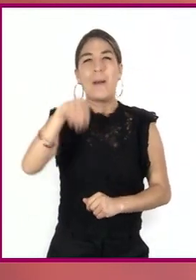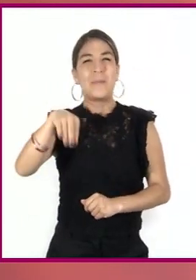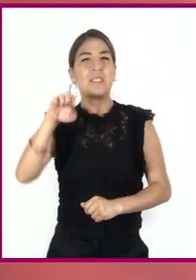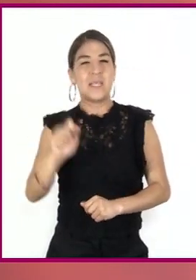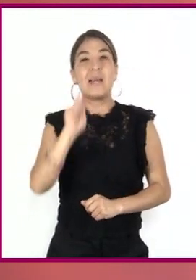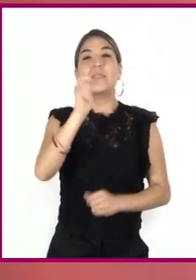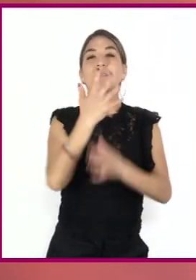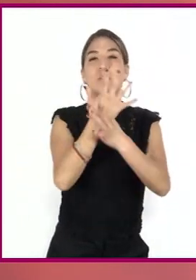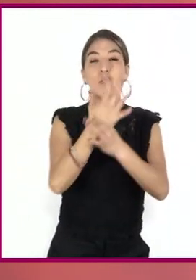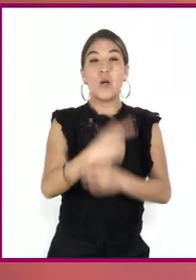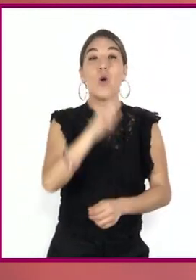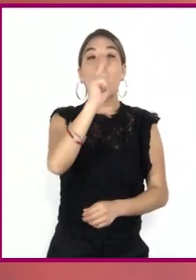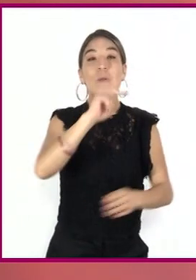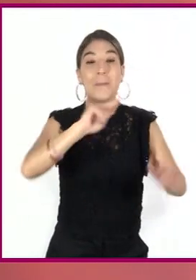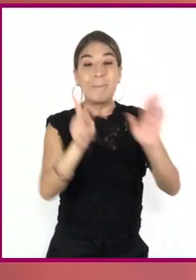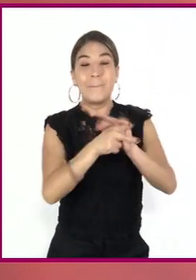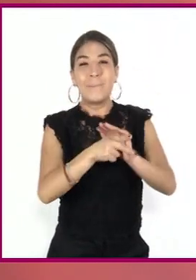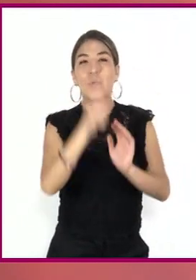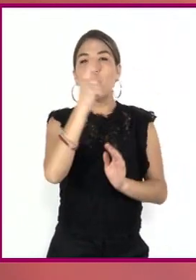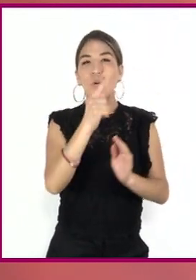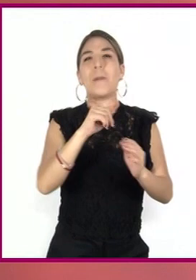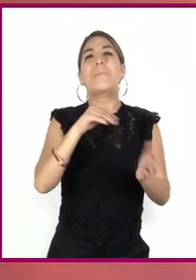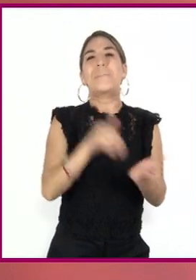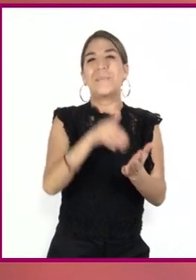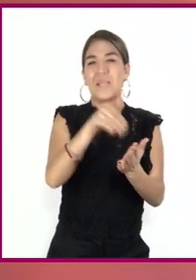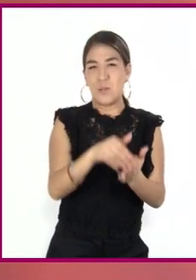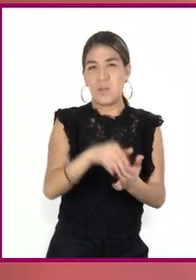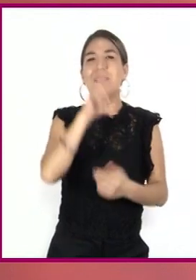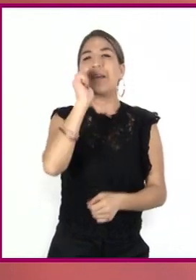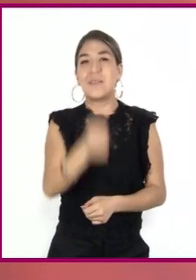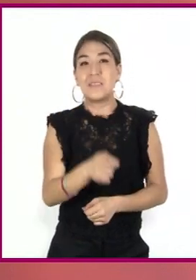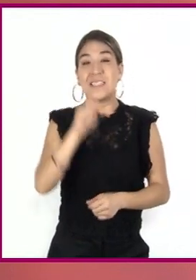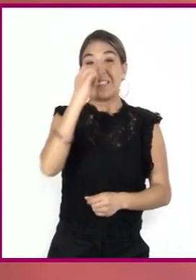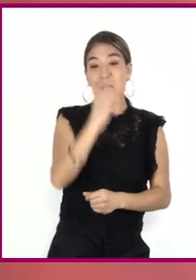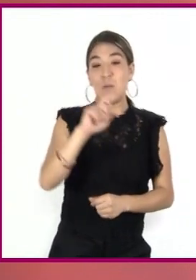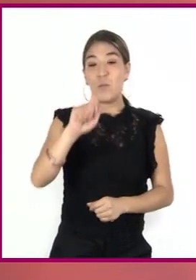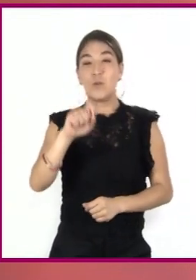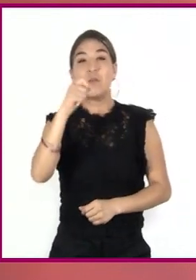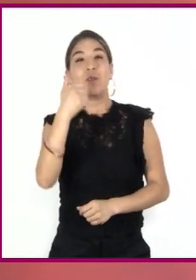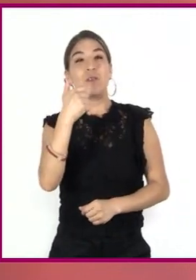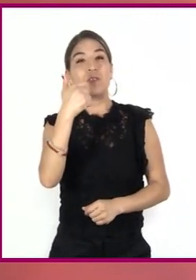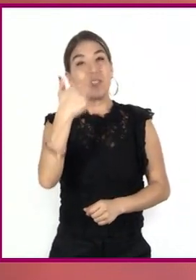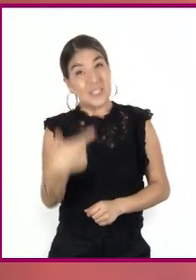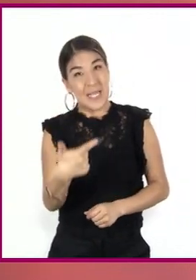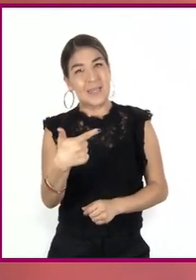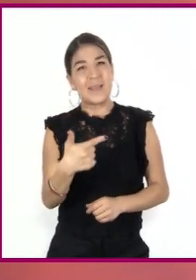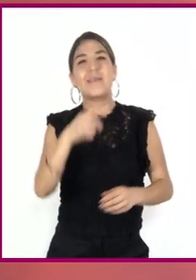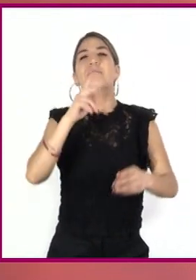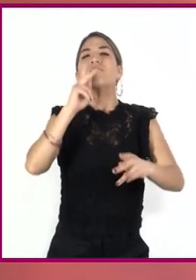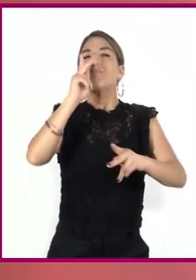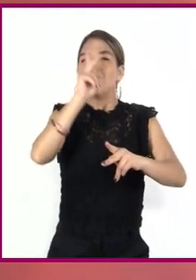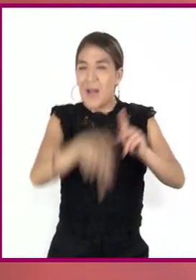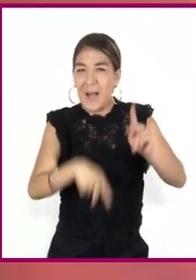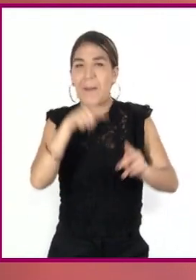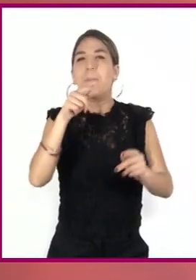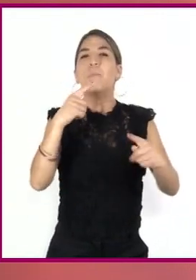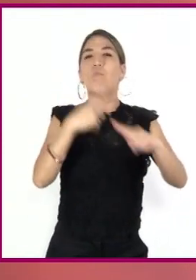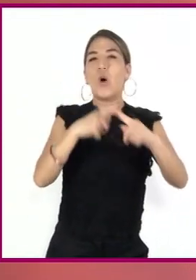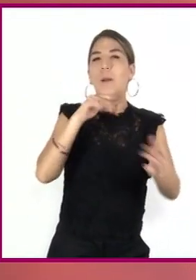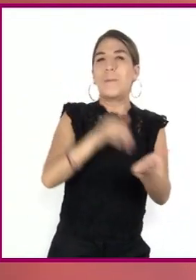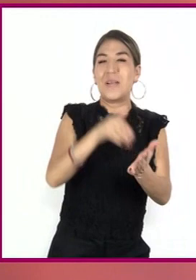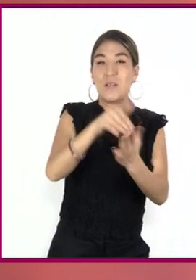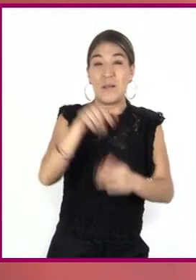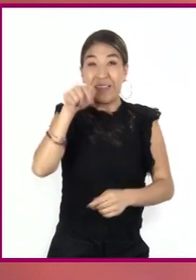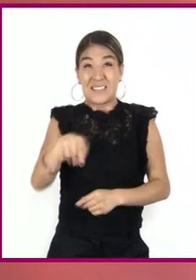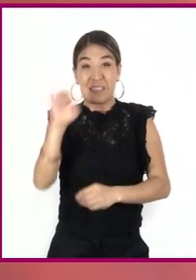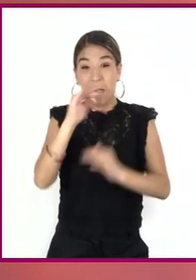1 parte por millón. No obstante, para México es de 0.7 partes por millón. Si este valor se